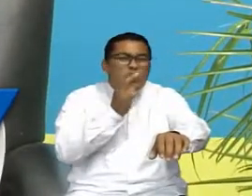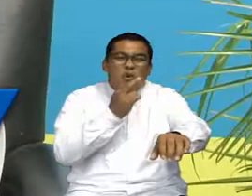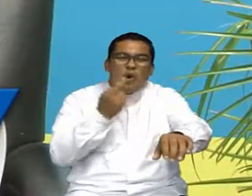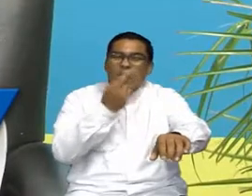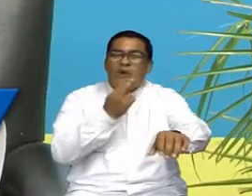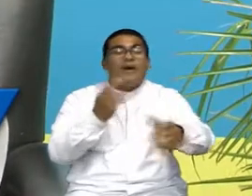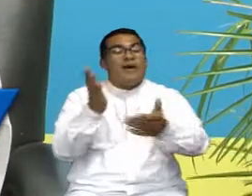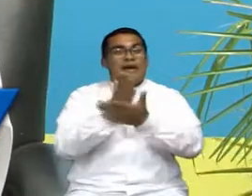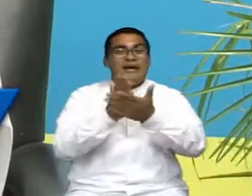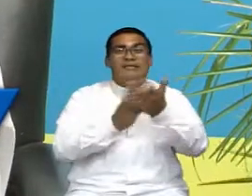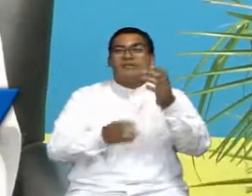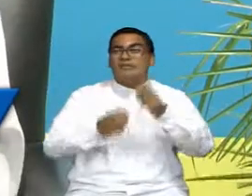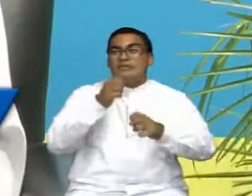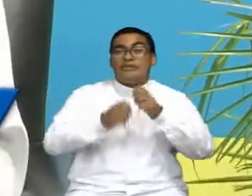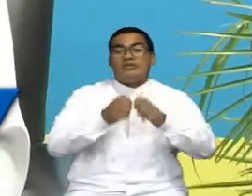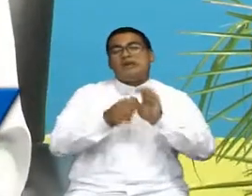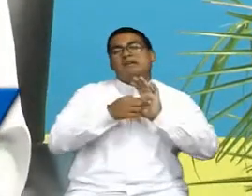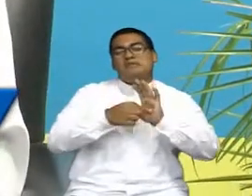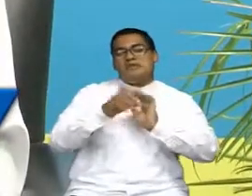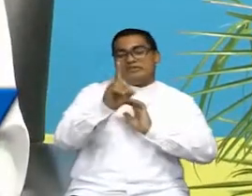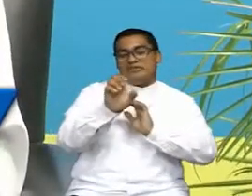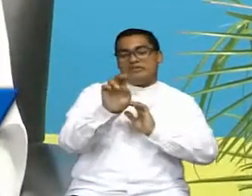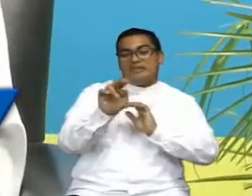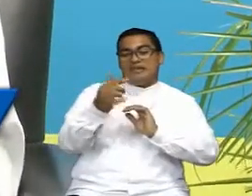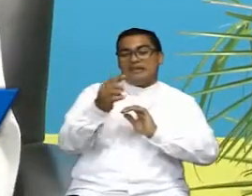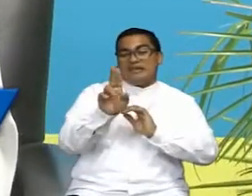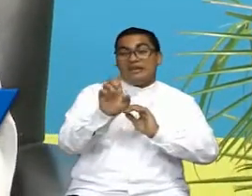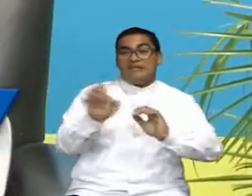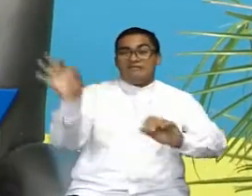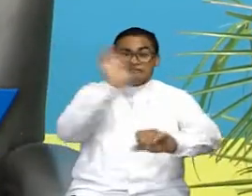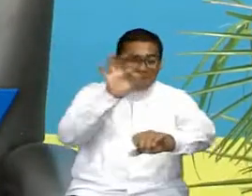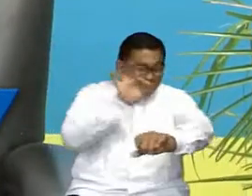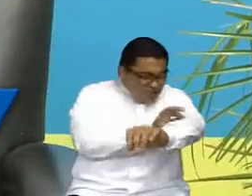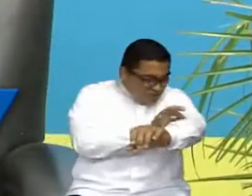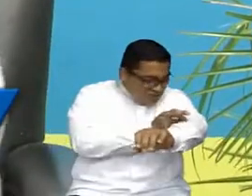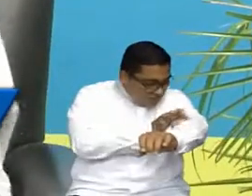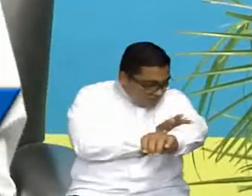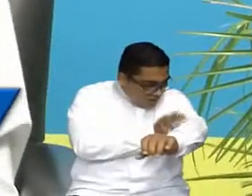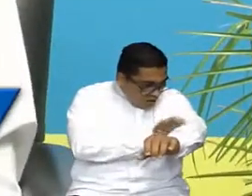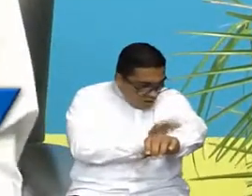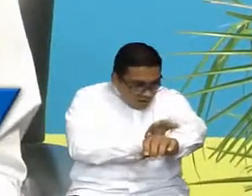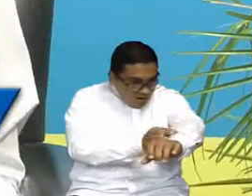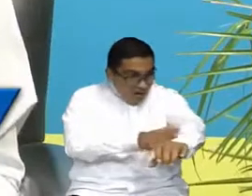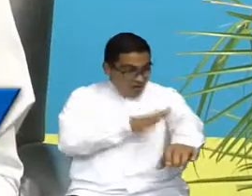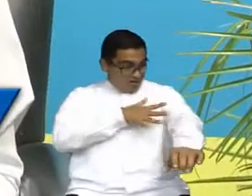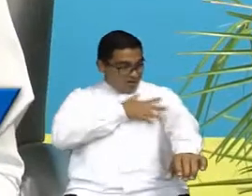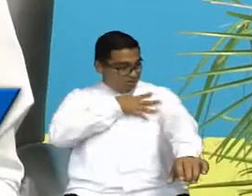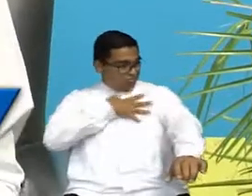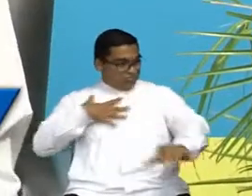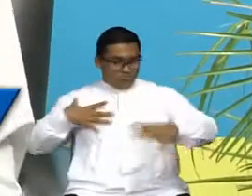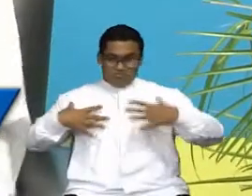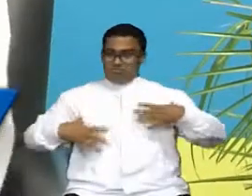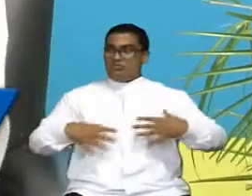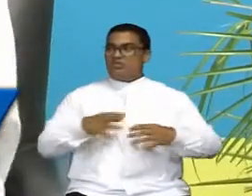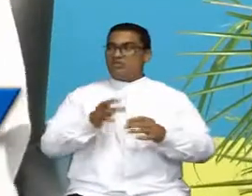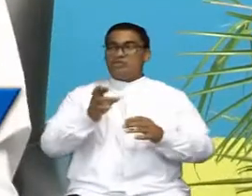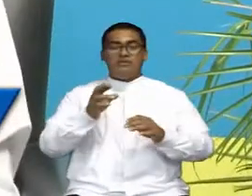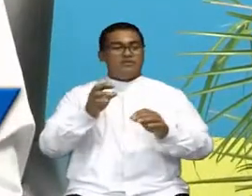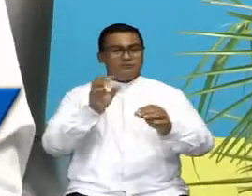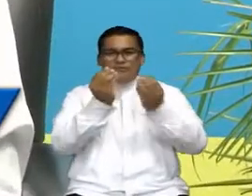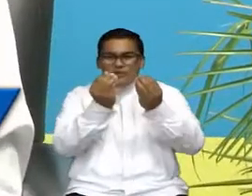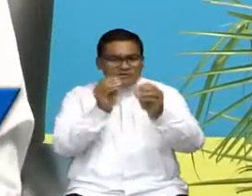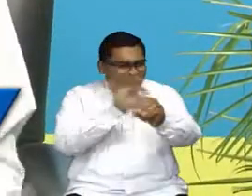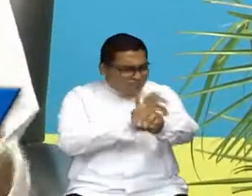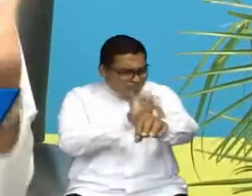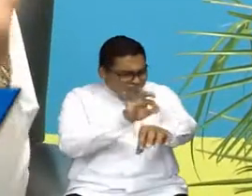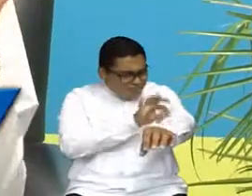infecciones virales como el dengue, que ahorita tenemos la epidemia de dengue, y que los pacientes no llegan. Es que me aparecieron este montón de puntitos en